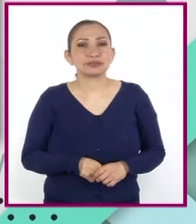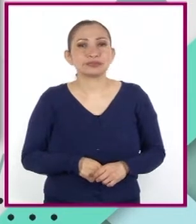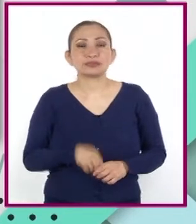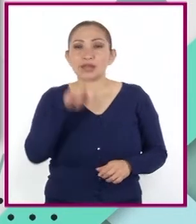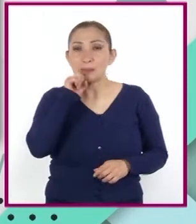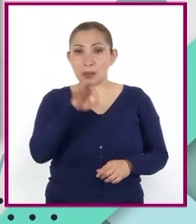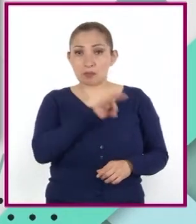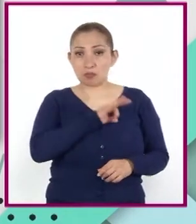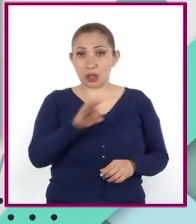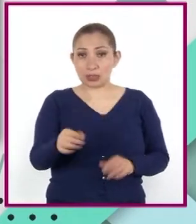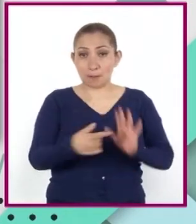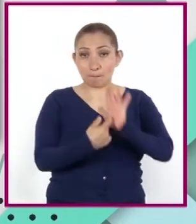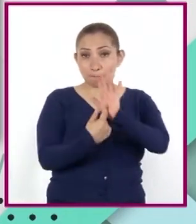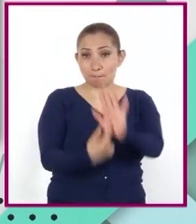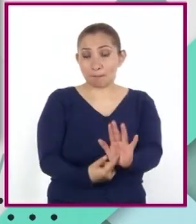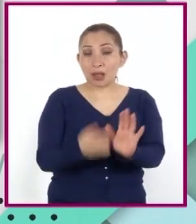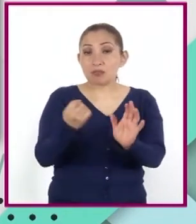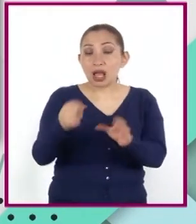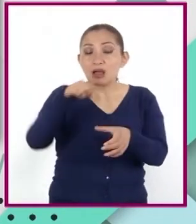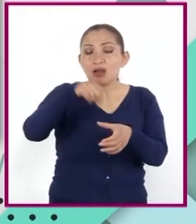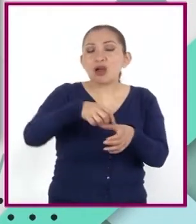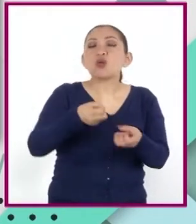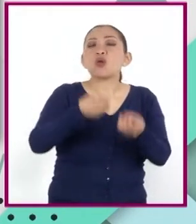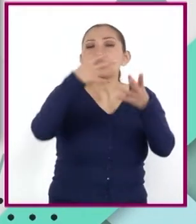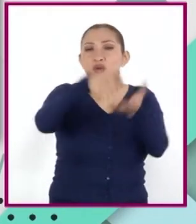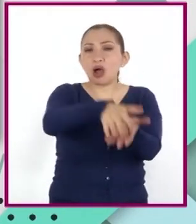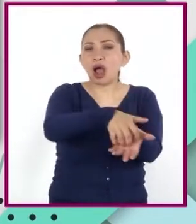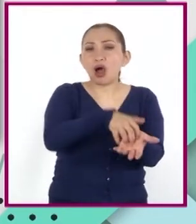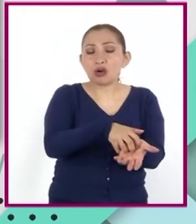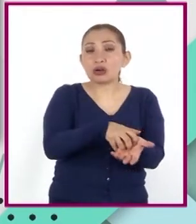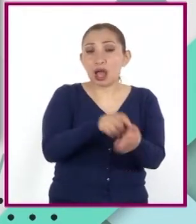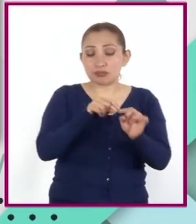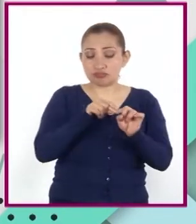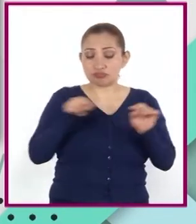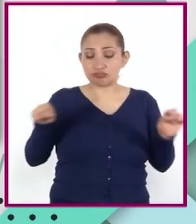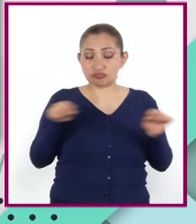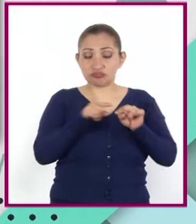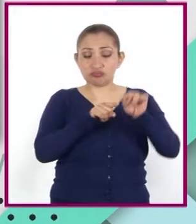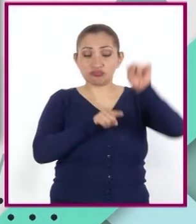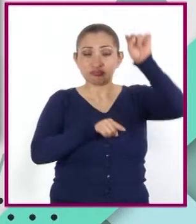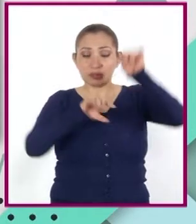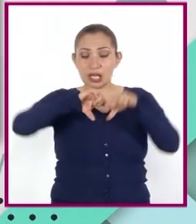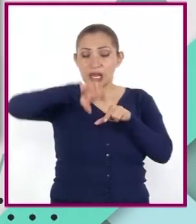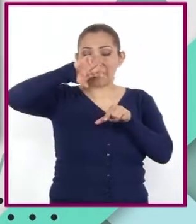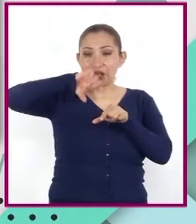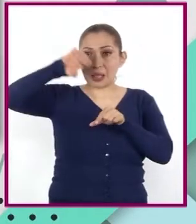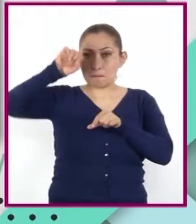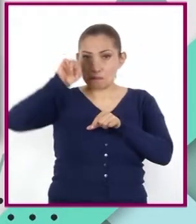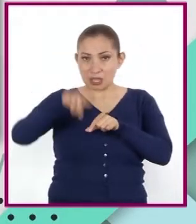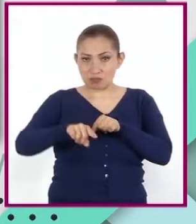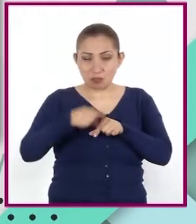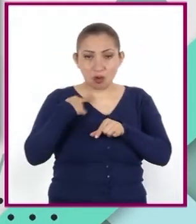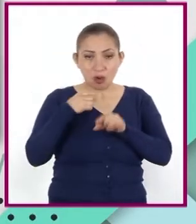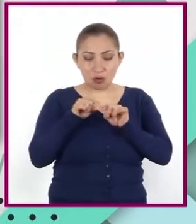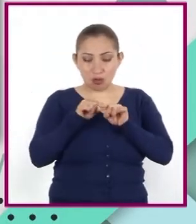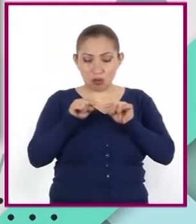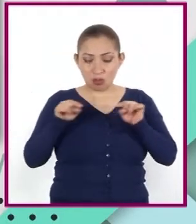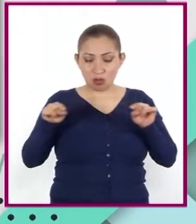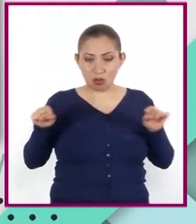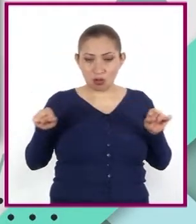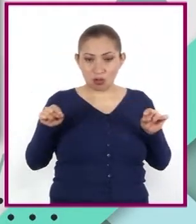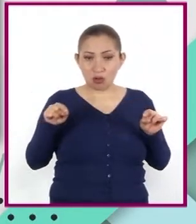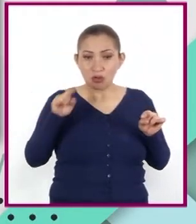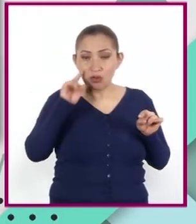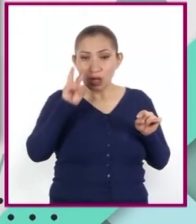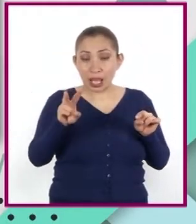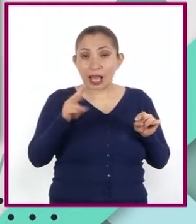También es posible representar la cantidad del ahorro de Alejandra en una gráfica. En esta misma, En el eje horizontal